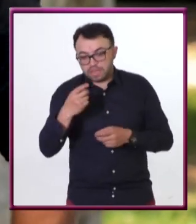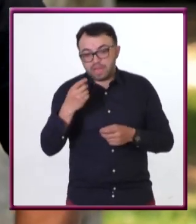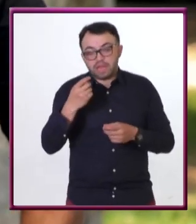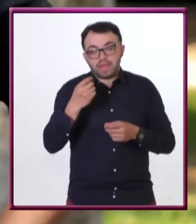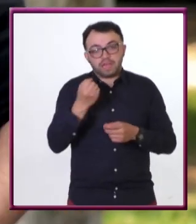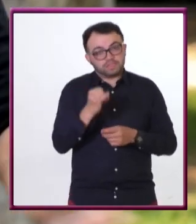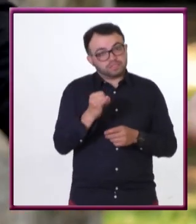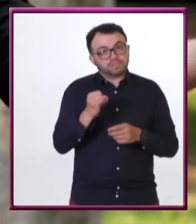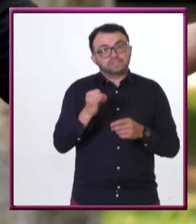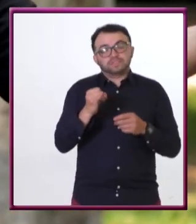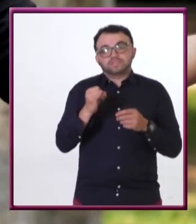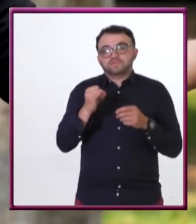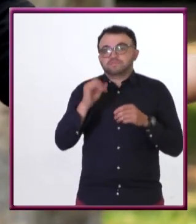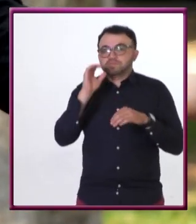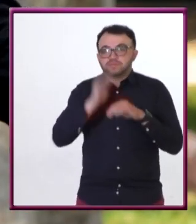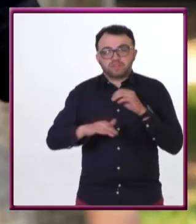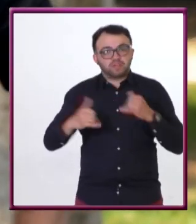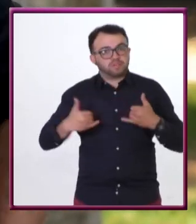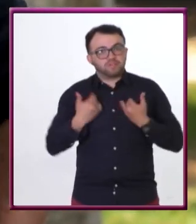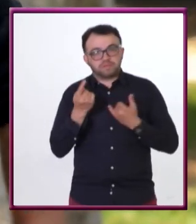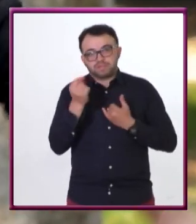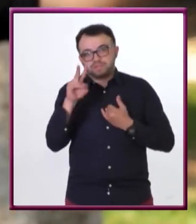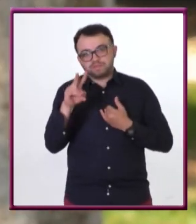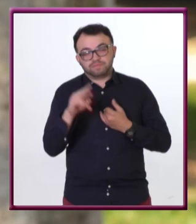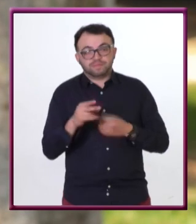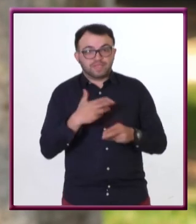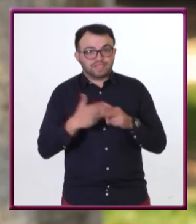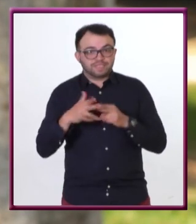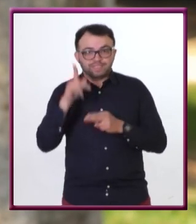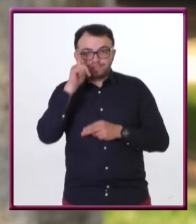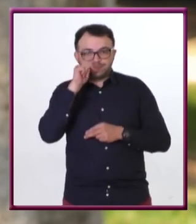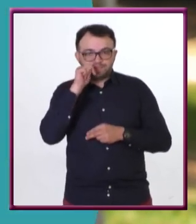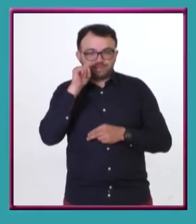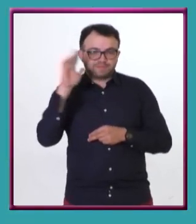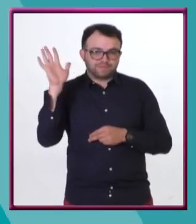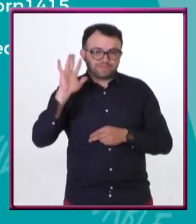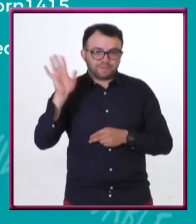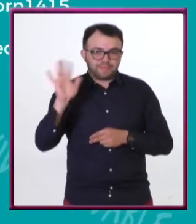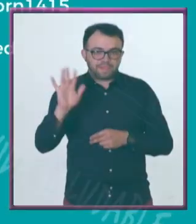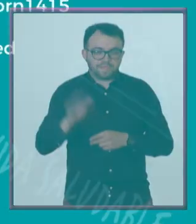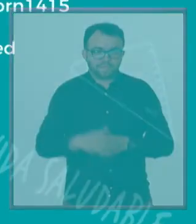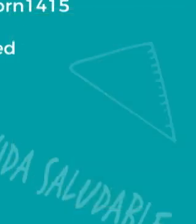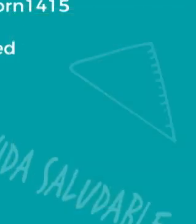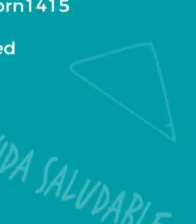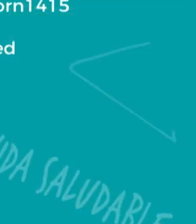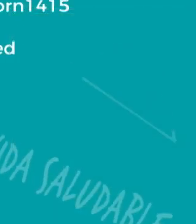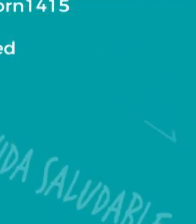de reflexión y construcción de conocimiento. Hasta mañana. Bye. Bye.